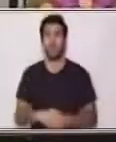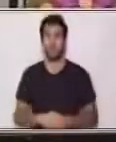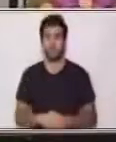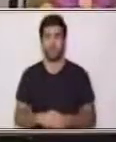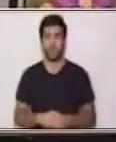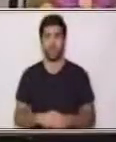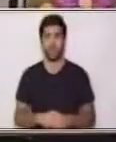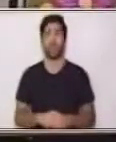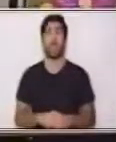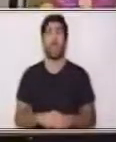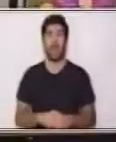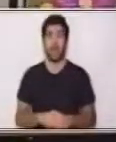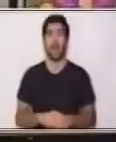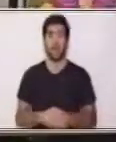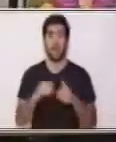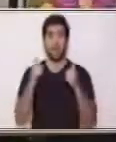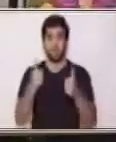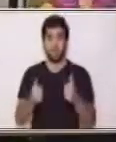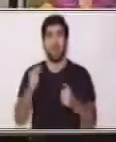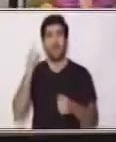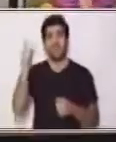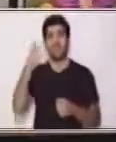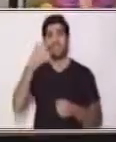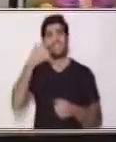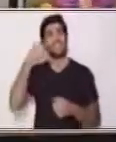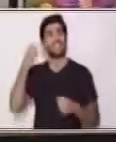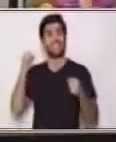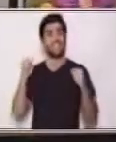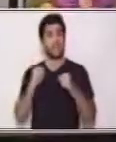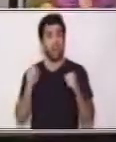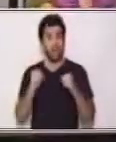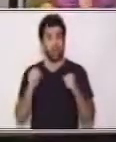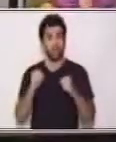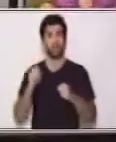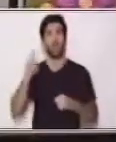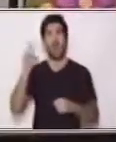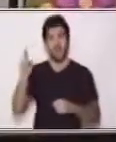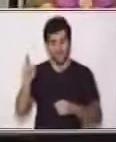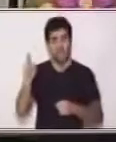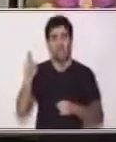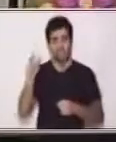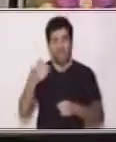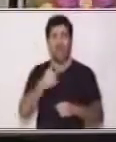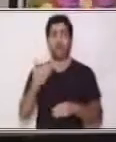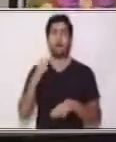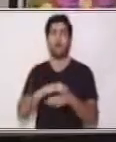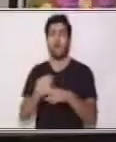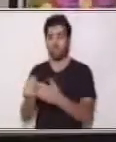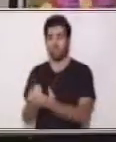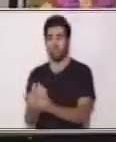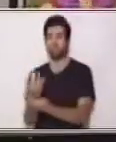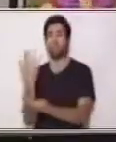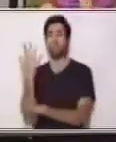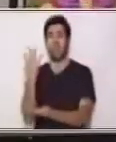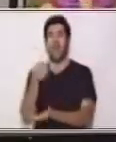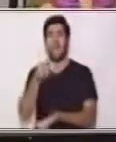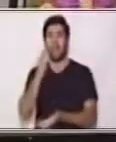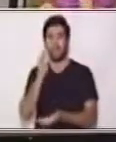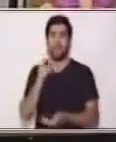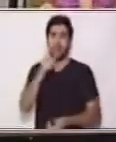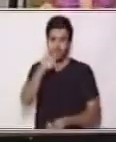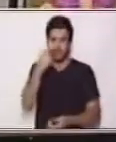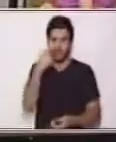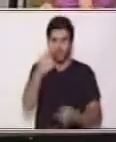Muy bien, en el departamento de San Marcos. Ahora, ¿en alguna vez has notado una bolsa de café